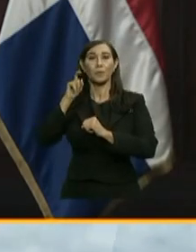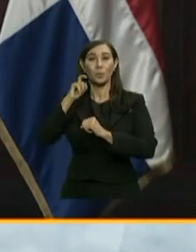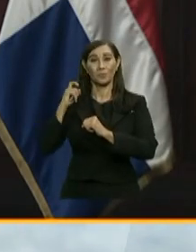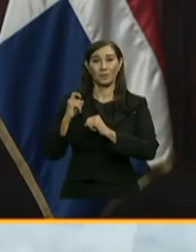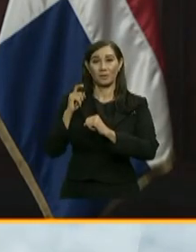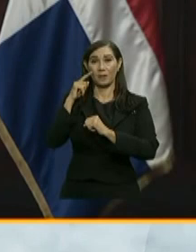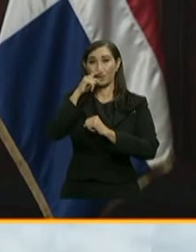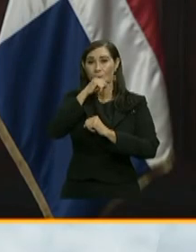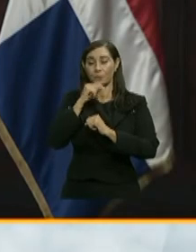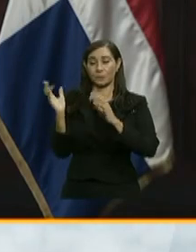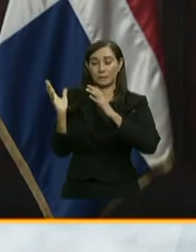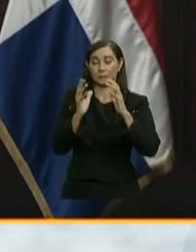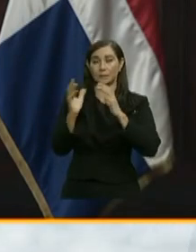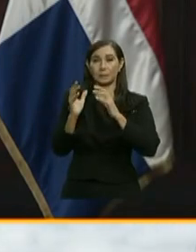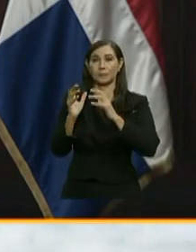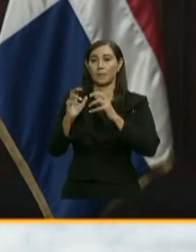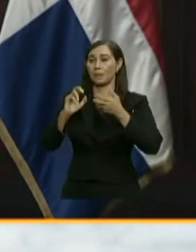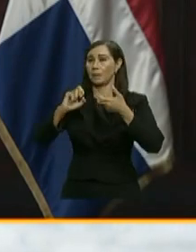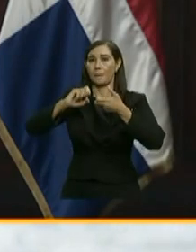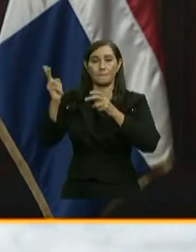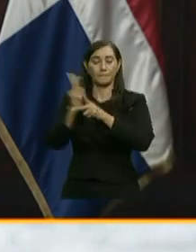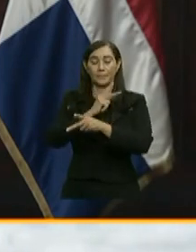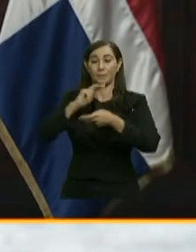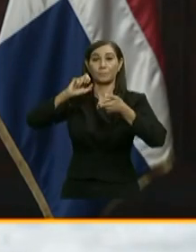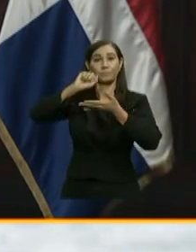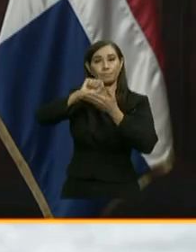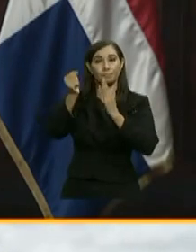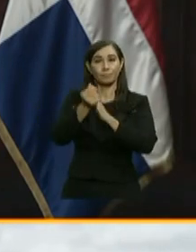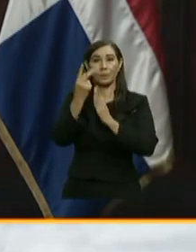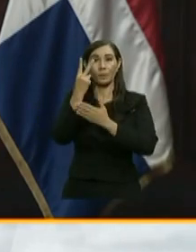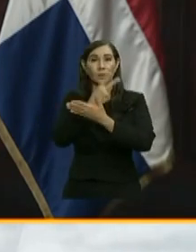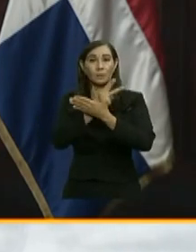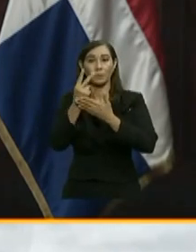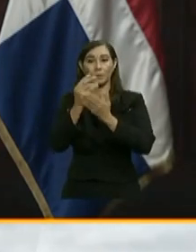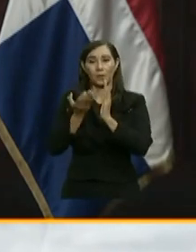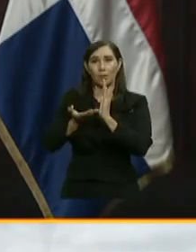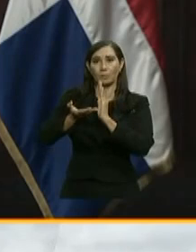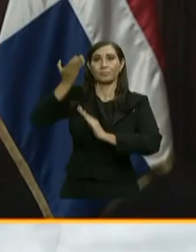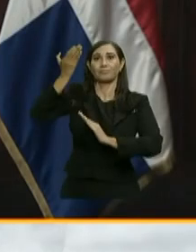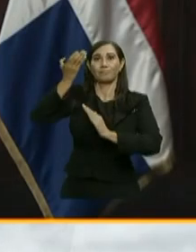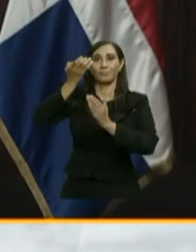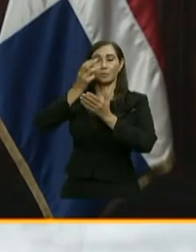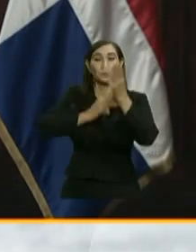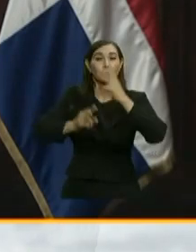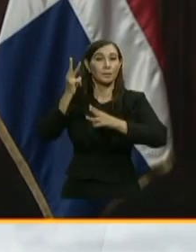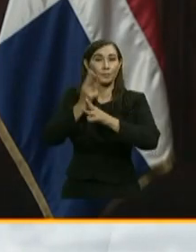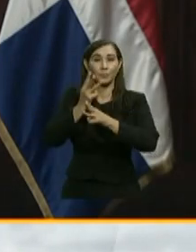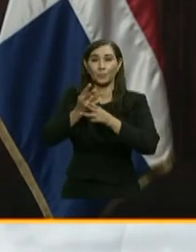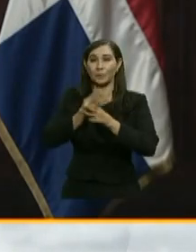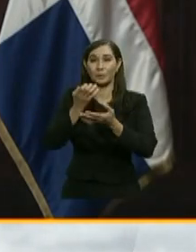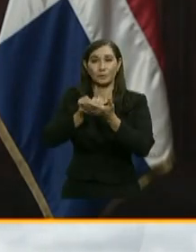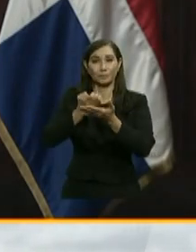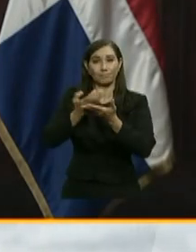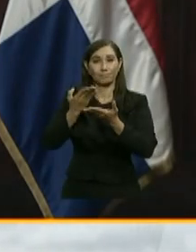dominicana. O sea, en eso no hay duda para los que tuitearon y hay gente que siempre dice cosas.